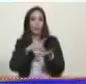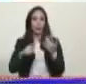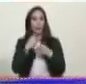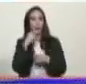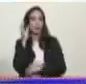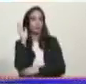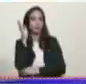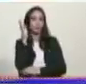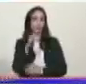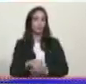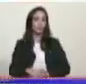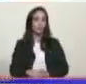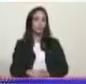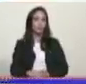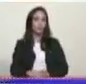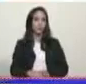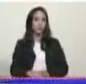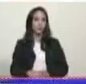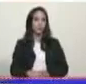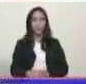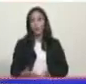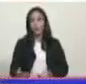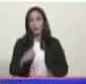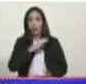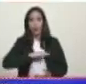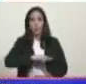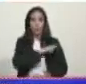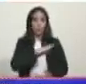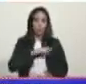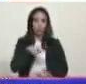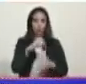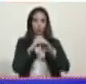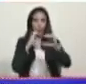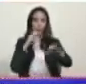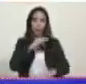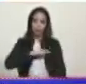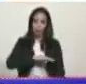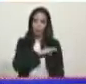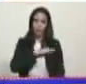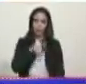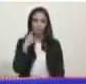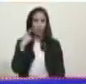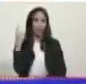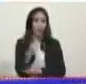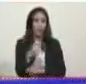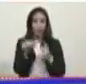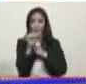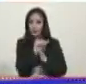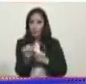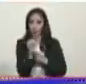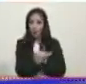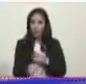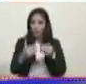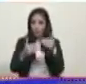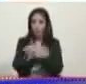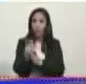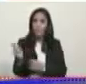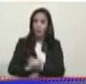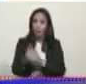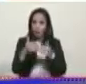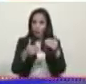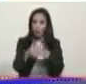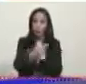La gran misión Transporte Venezuela debe en las próximas semanas y meses hacer